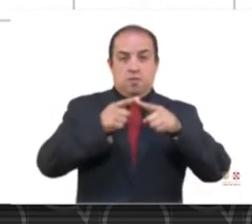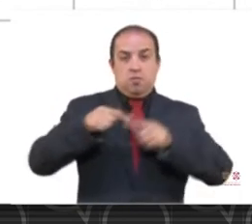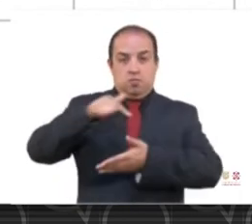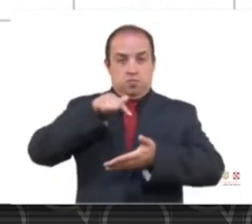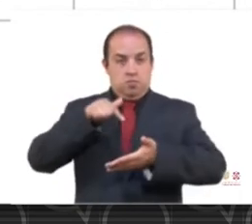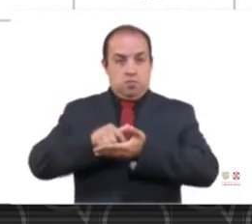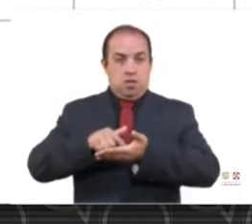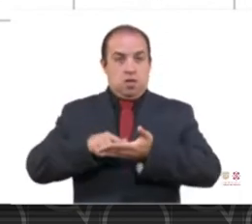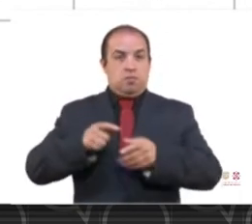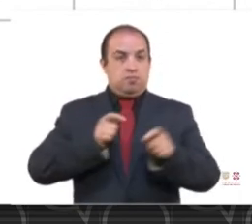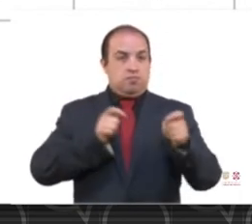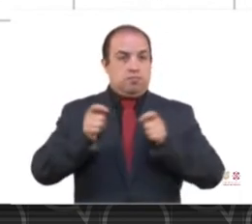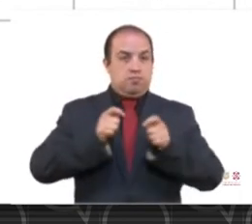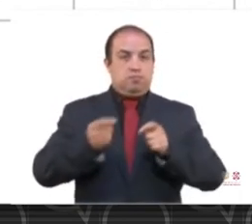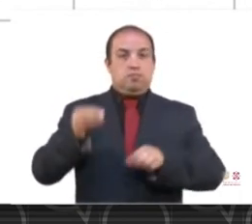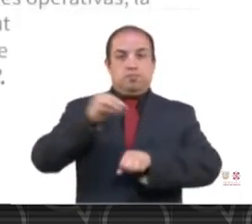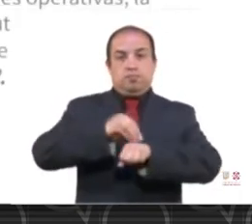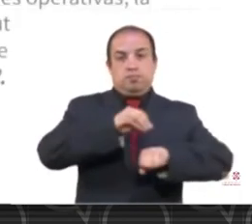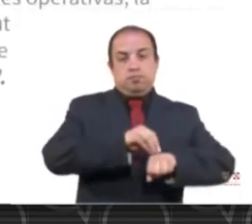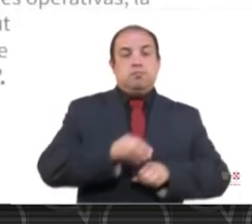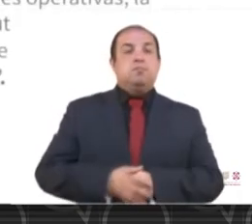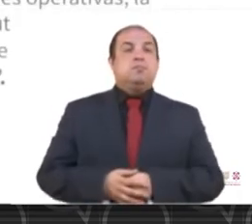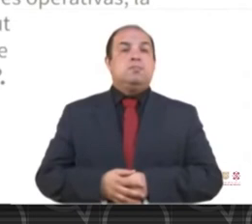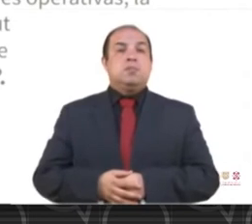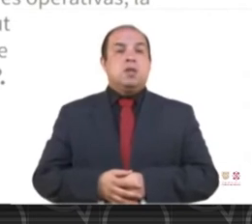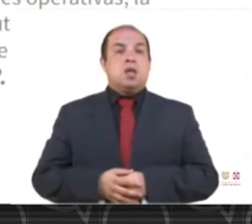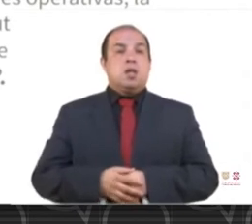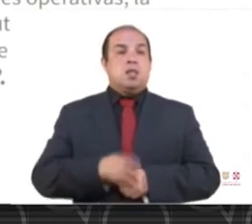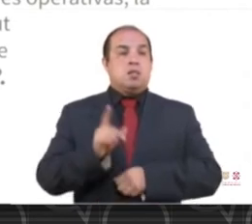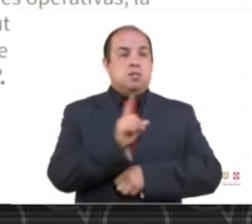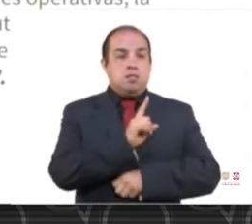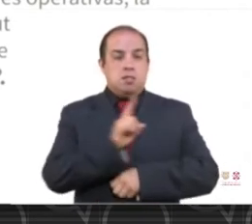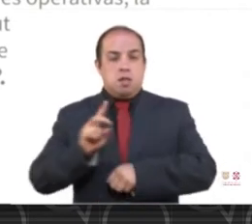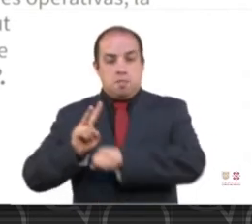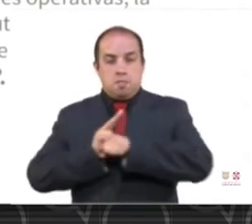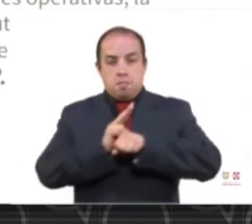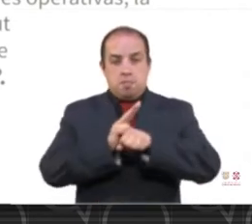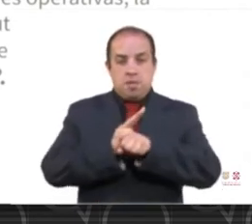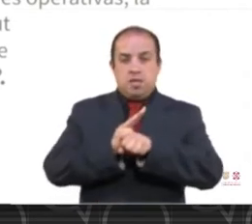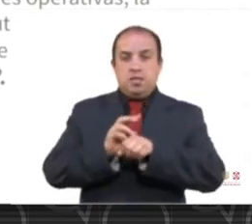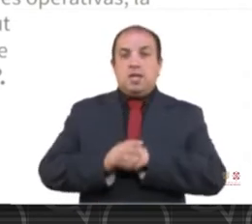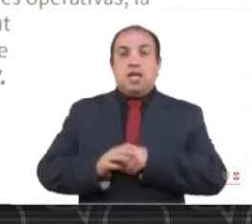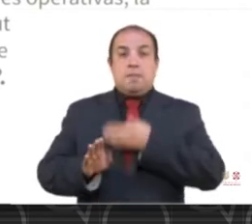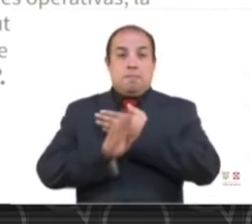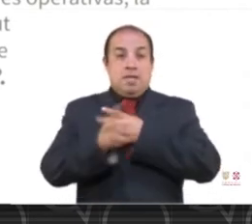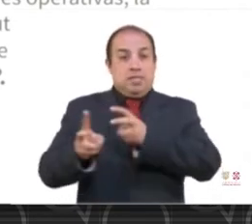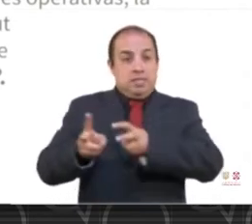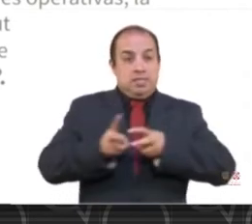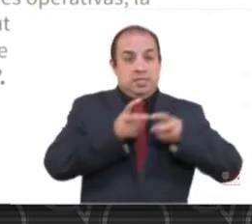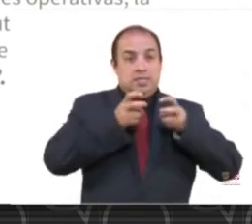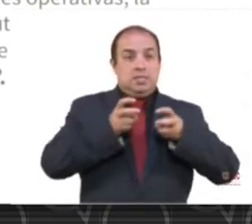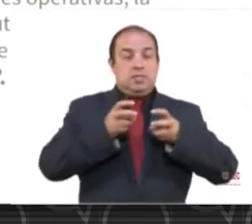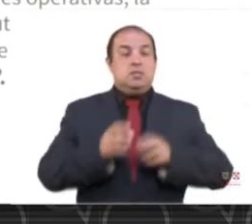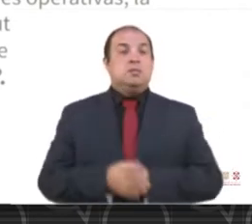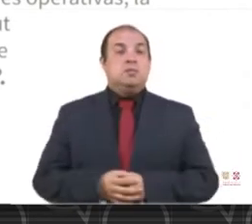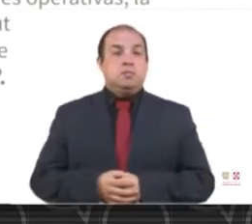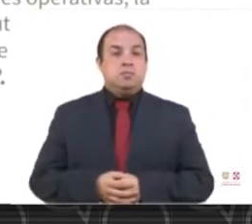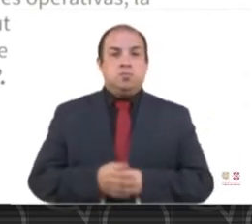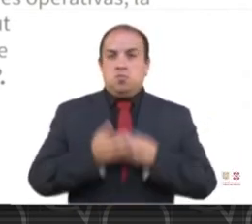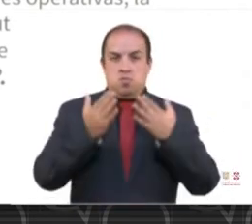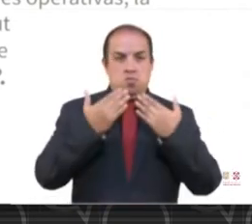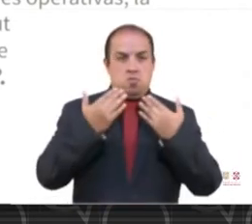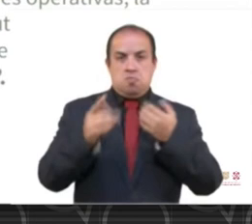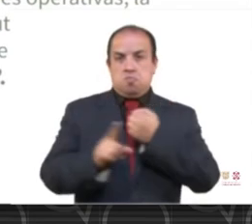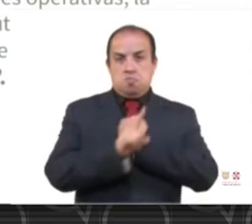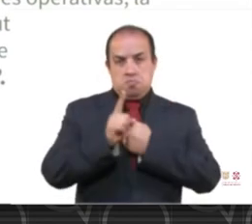instalaron. Se realizaron recorridos de supervisión y vigilancia para evitar cualquier ilícito y alteración al orden público. No hay